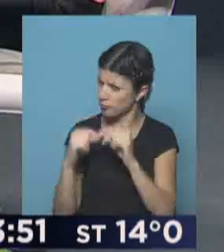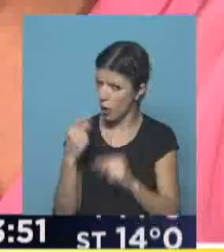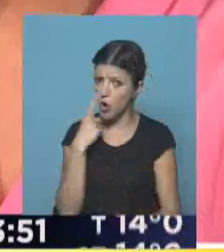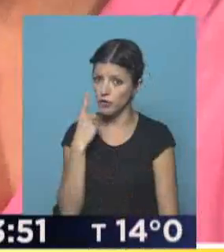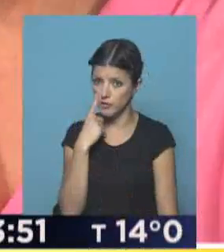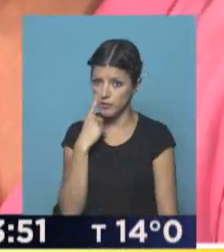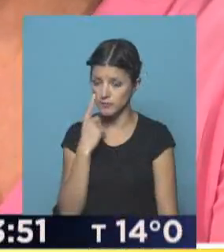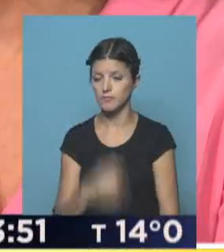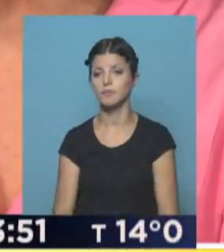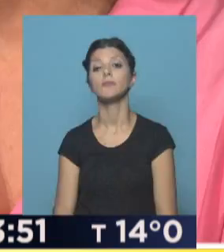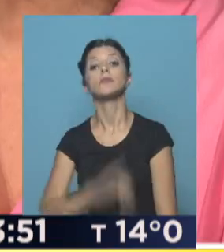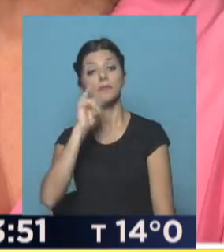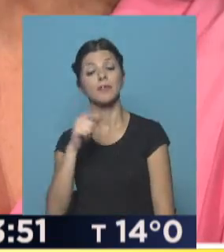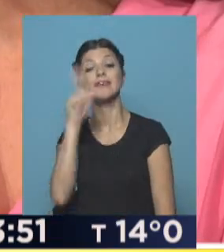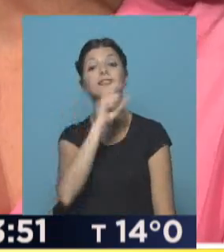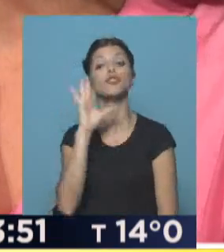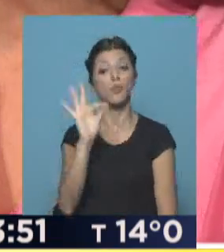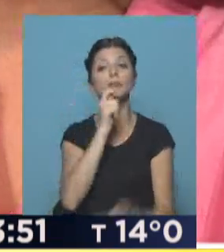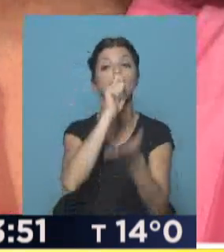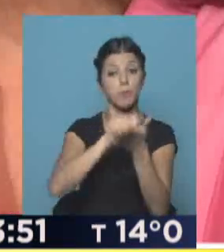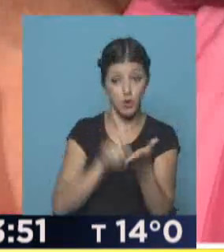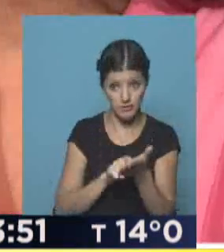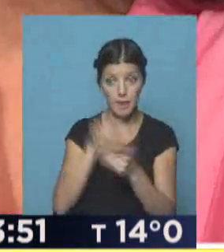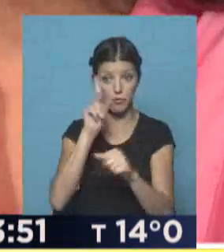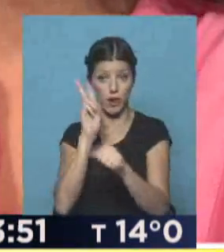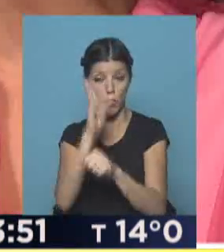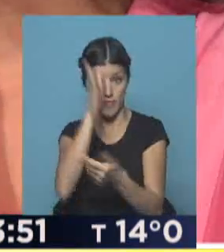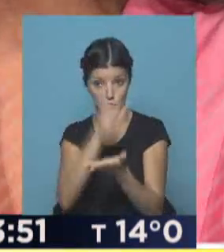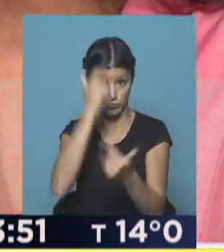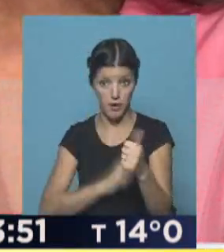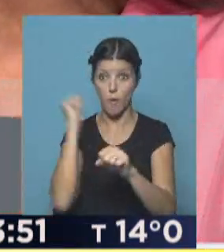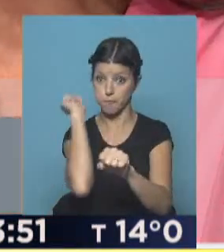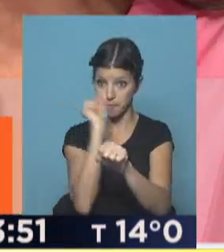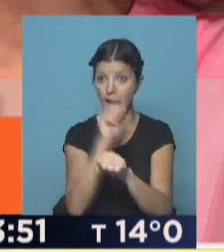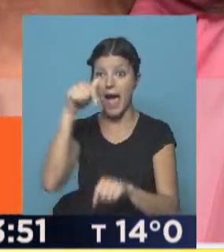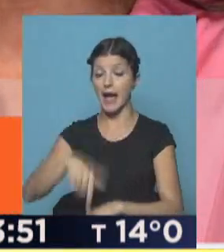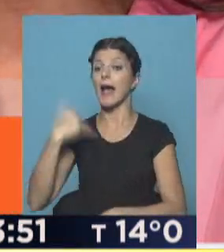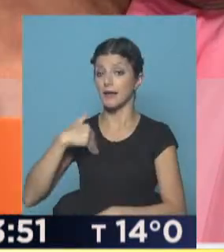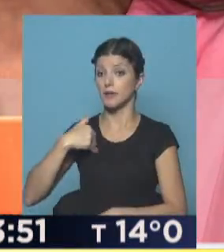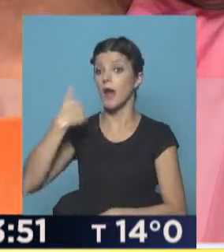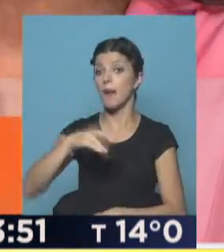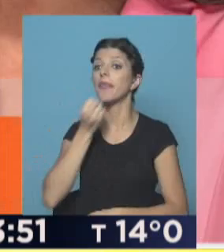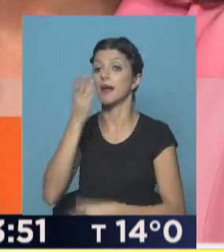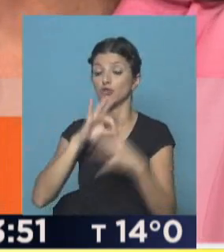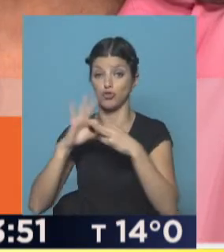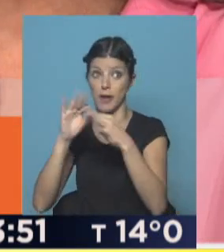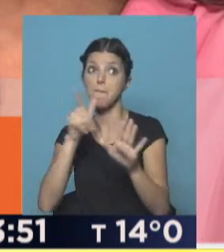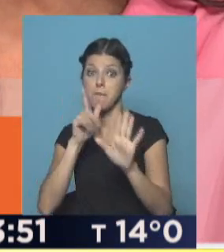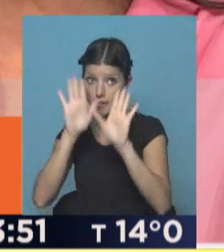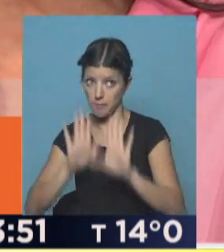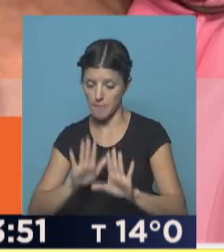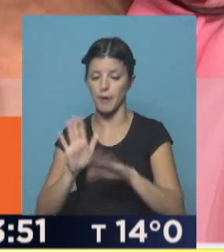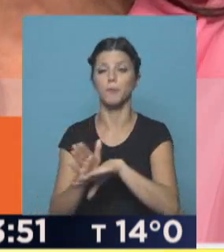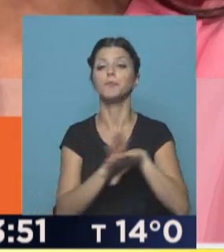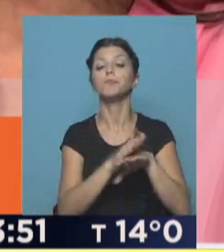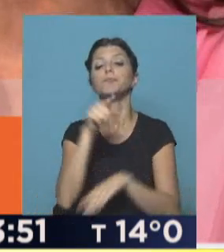Sí, son, bueno, 150 periodistas y activistas presos. Al parecer aquí se está preparando en Argentina una declaración de solidaridad con ellos. Y lo que